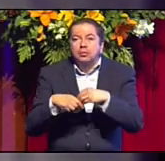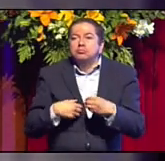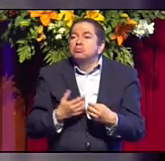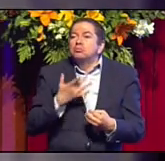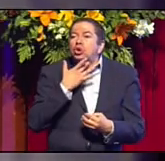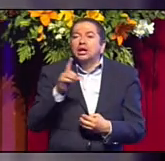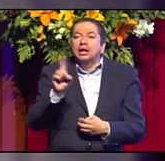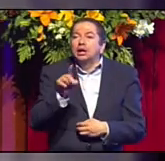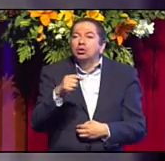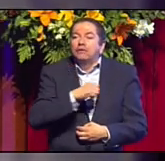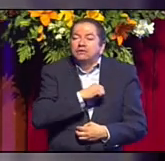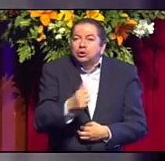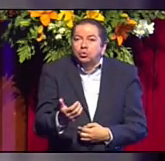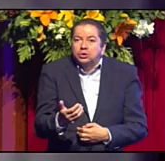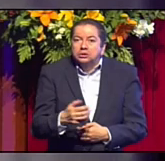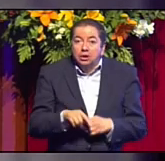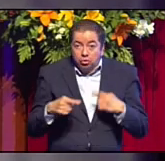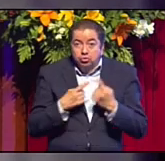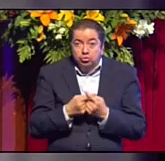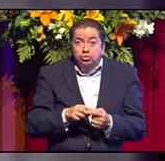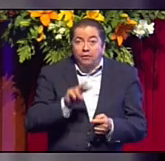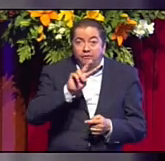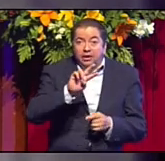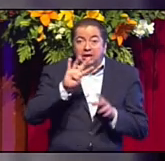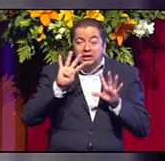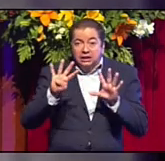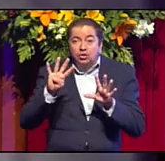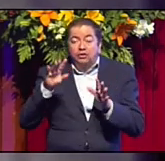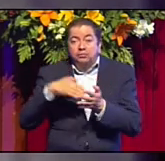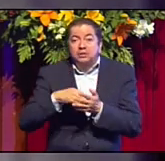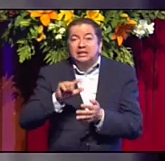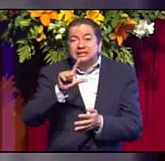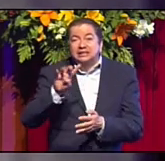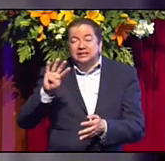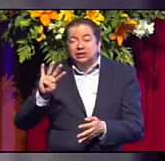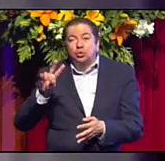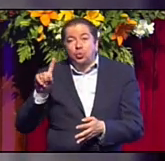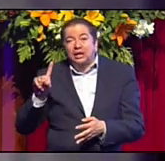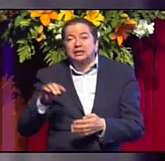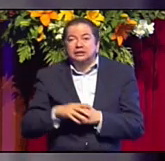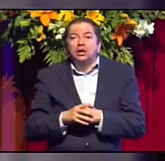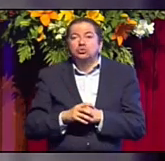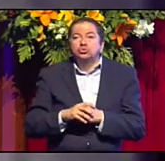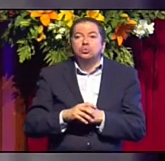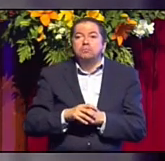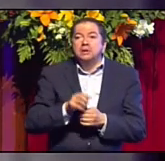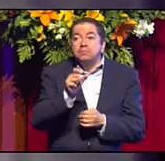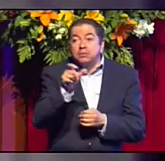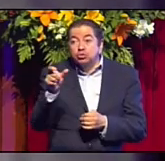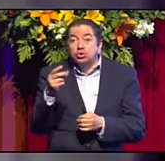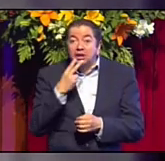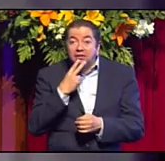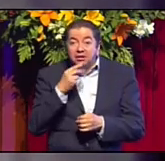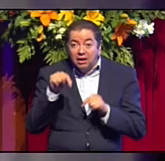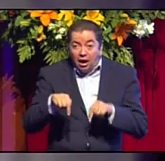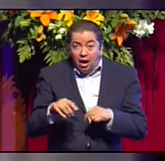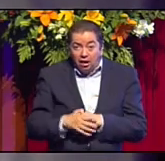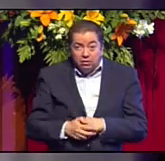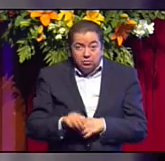Vicuña? Porque tenemos 29.741 habitantes según el censo proyectado del 2020, no podemos